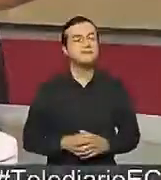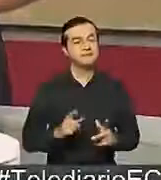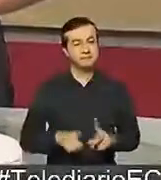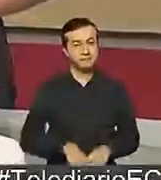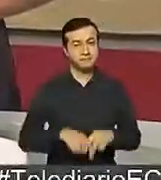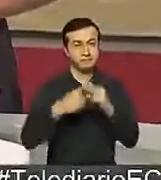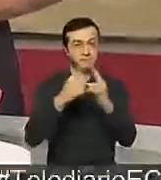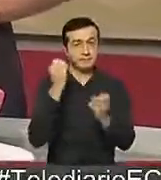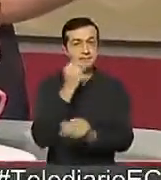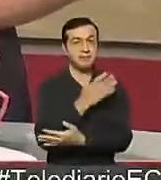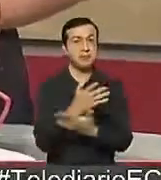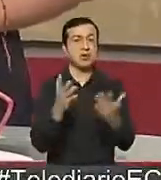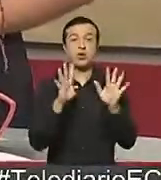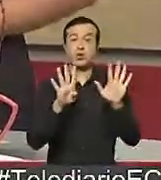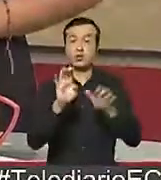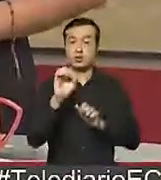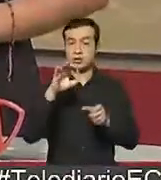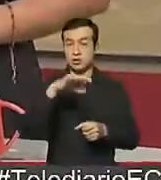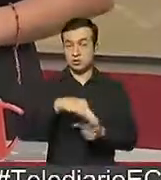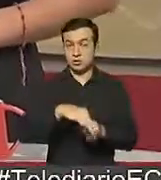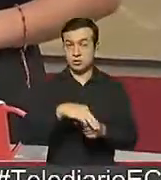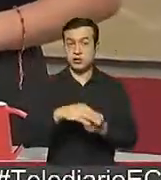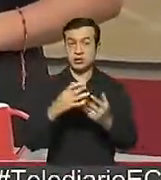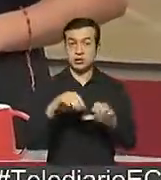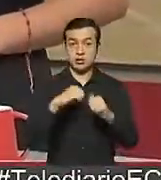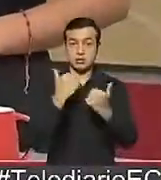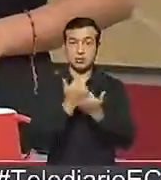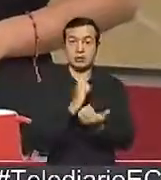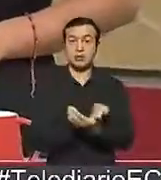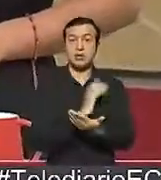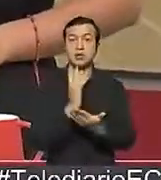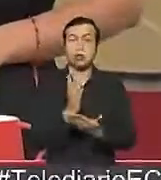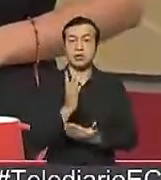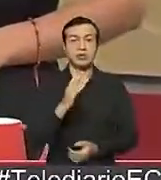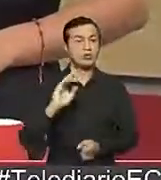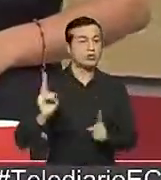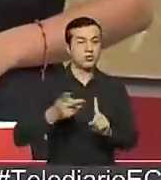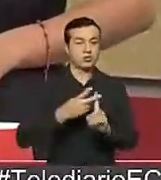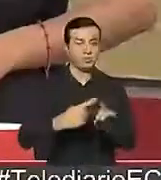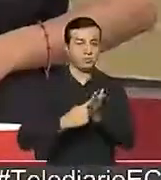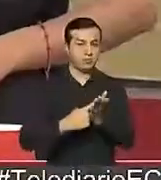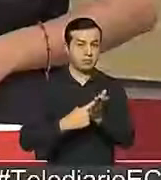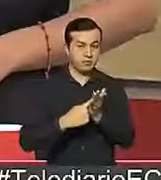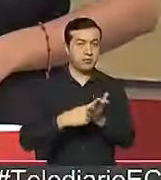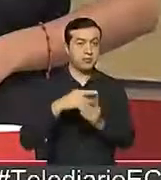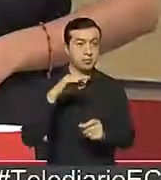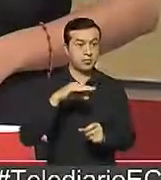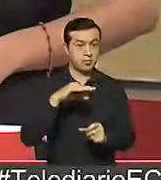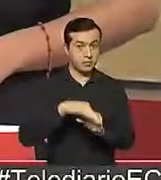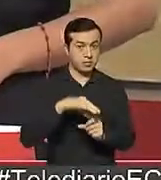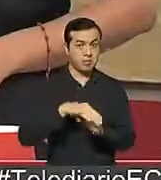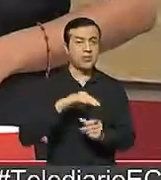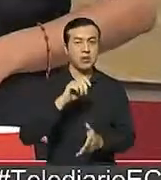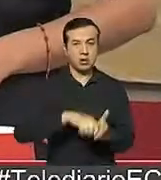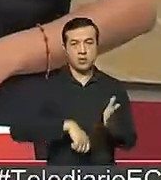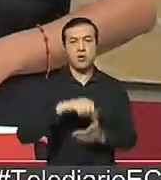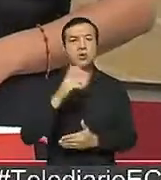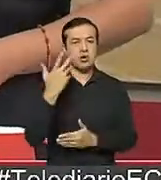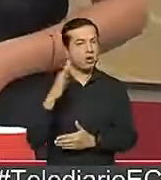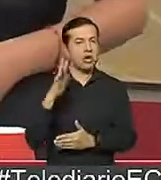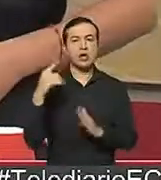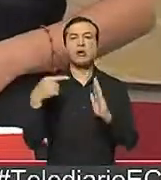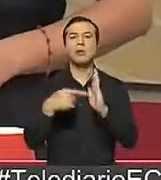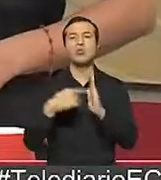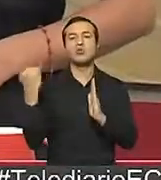Iniciamos con la información. Con 90 votos a favor, la Asamblea Nacional en segundo debate derogó el impuesto ambiental a la contaminación